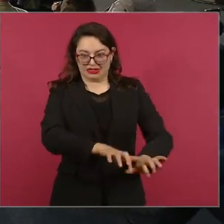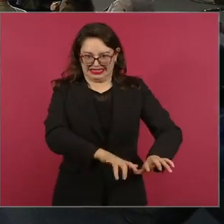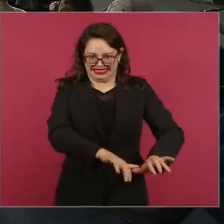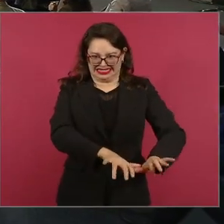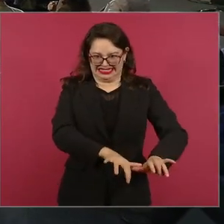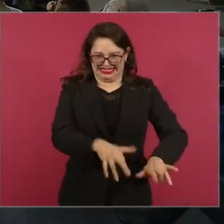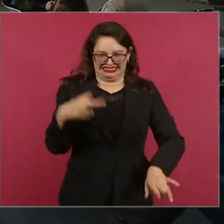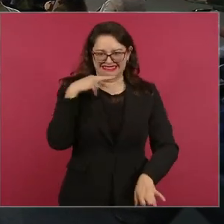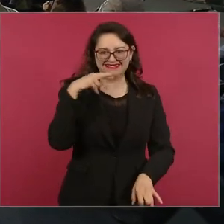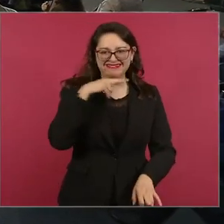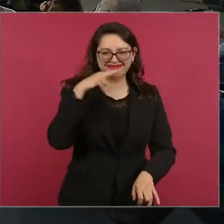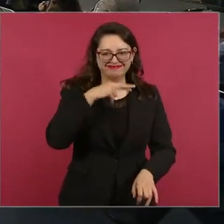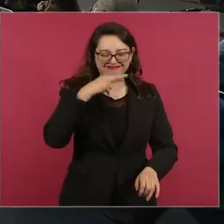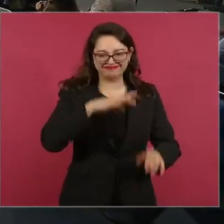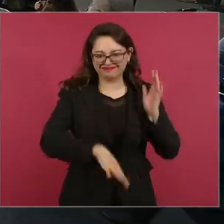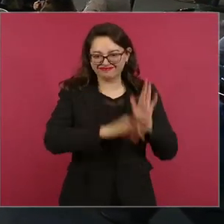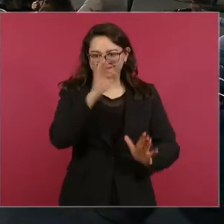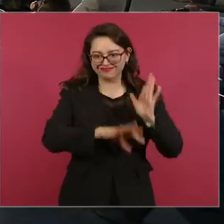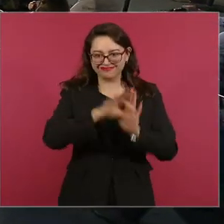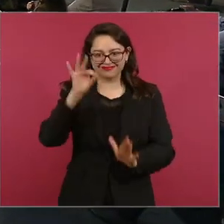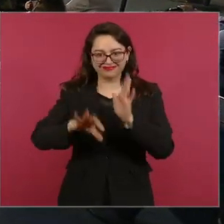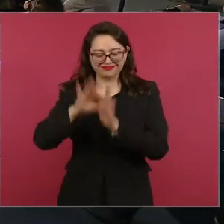Ni hablamos.